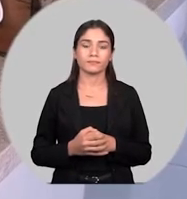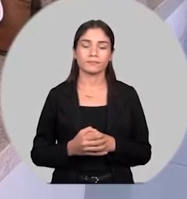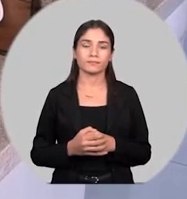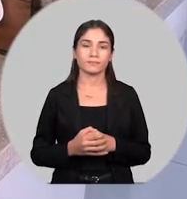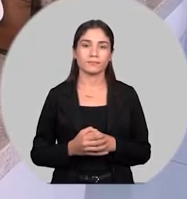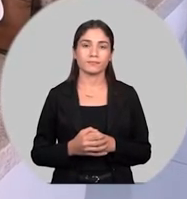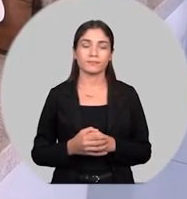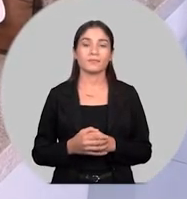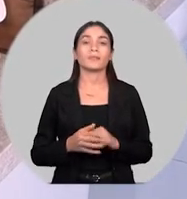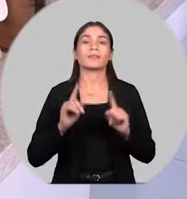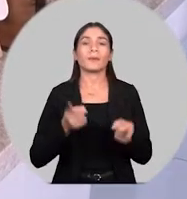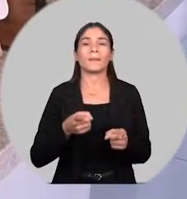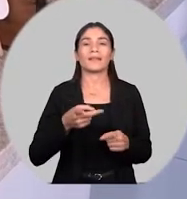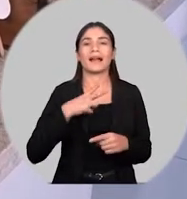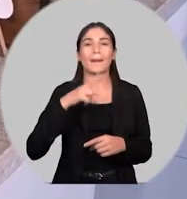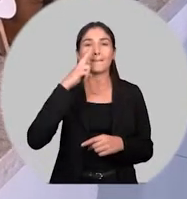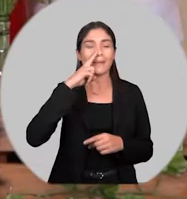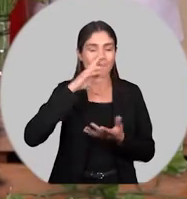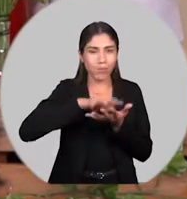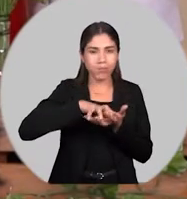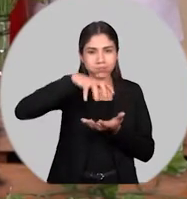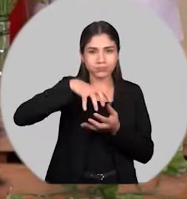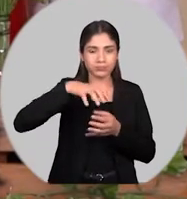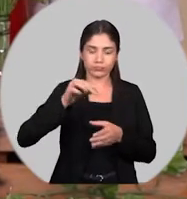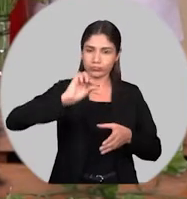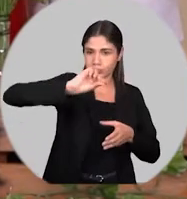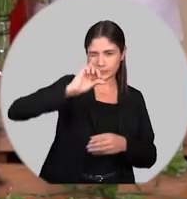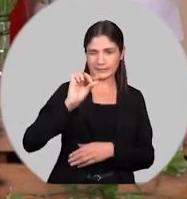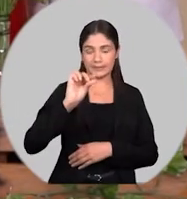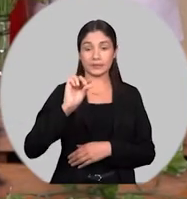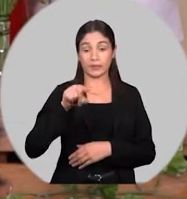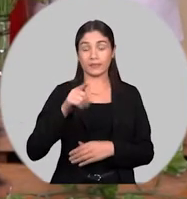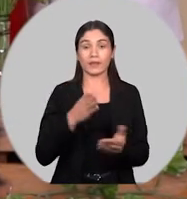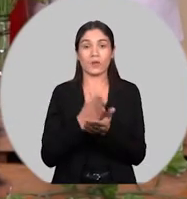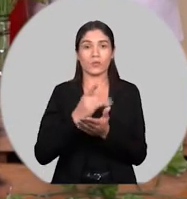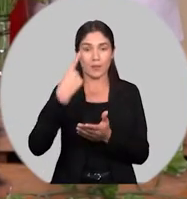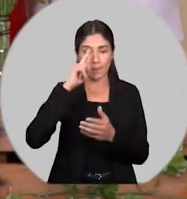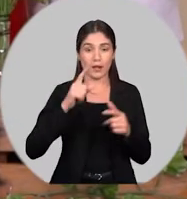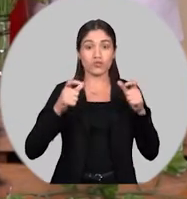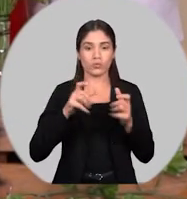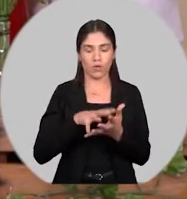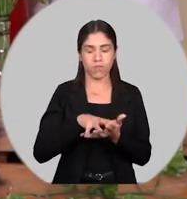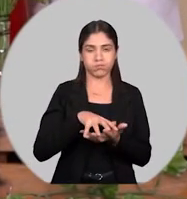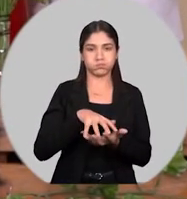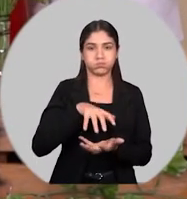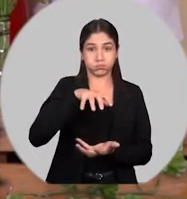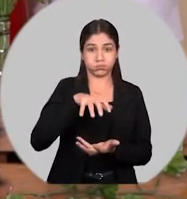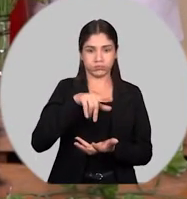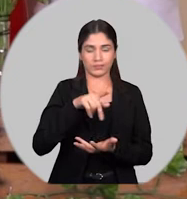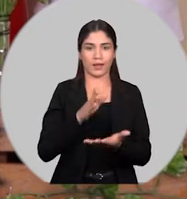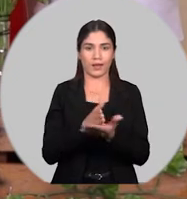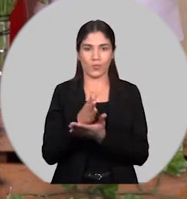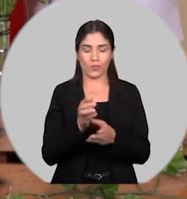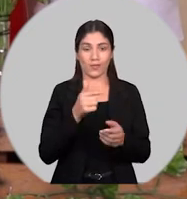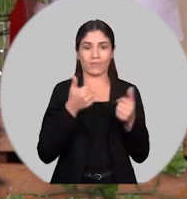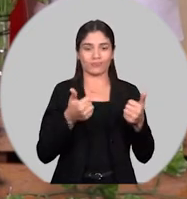Una pizca de polvo de hornear, que esto va a ayudar porque como no utilizamos harina leudante, entonces